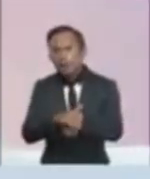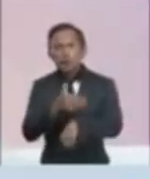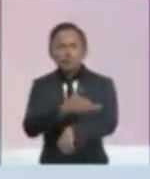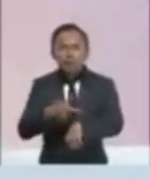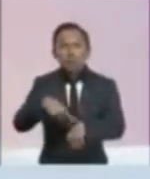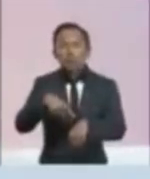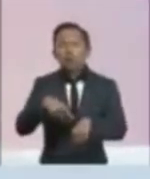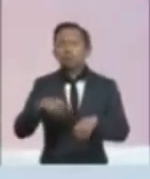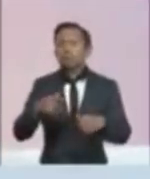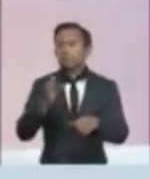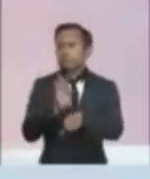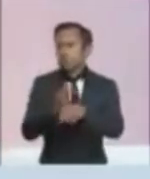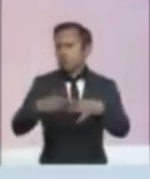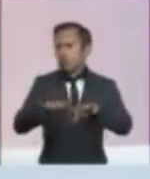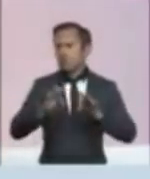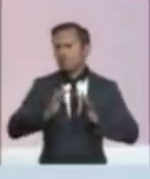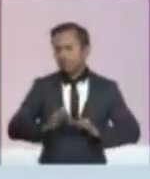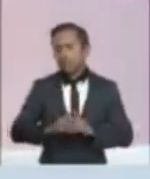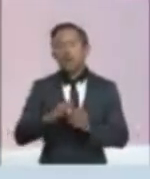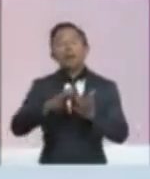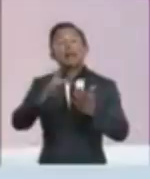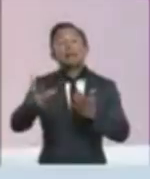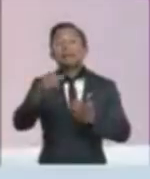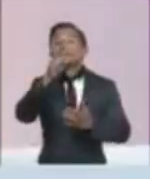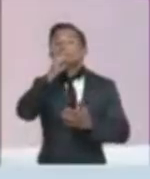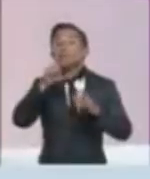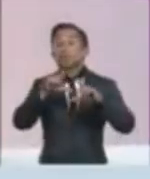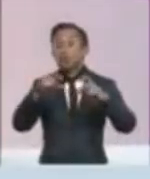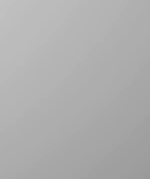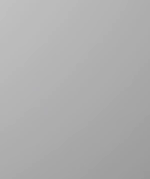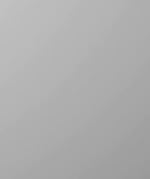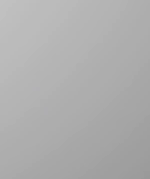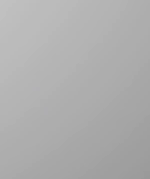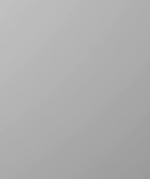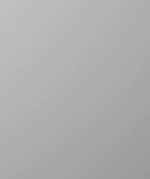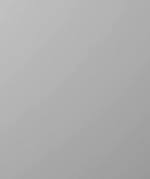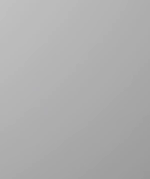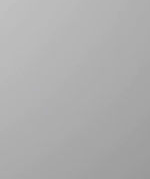el segmento 2 y la discusión sobre seguridad pública y violencia. Denise, adelante.